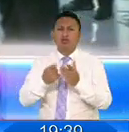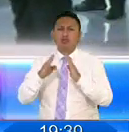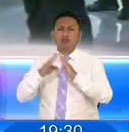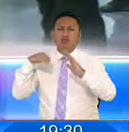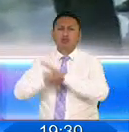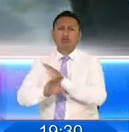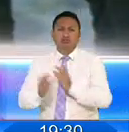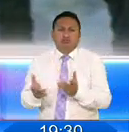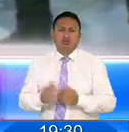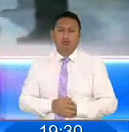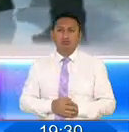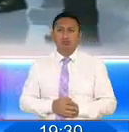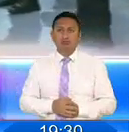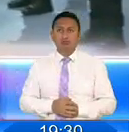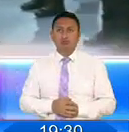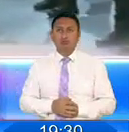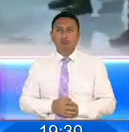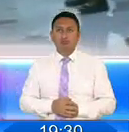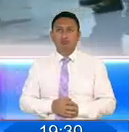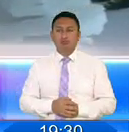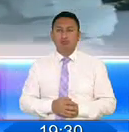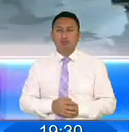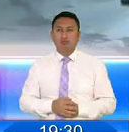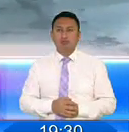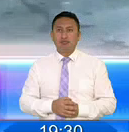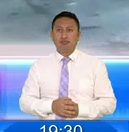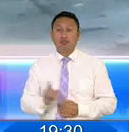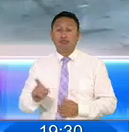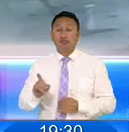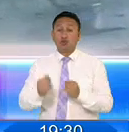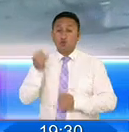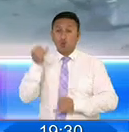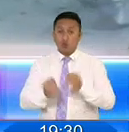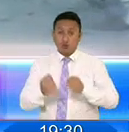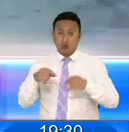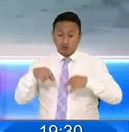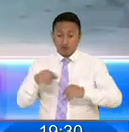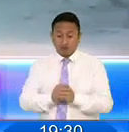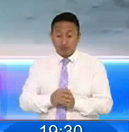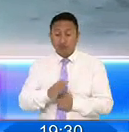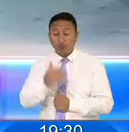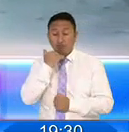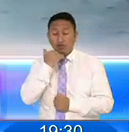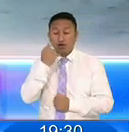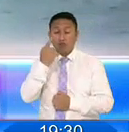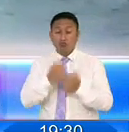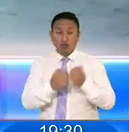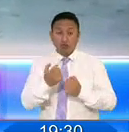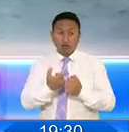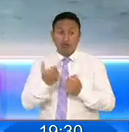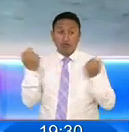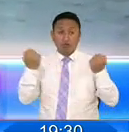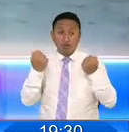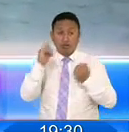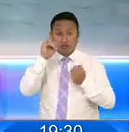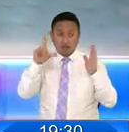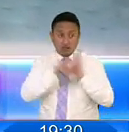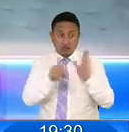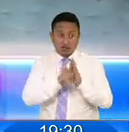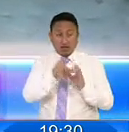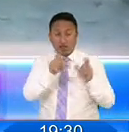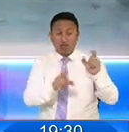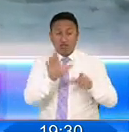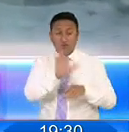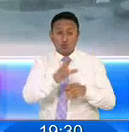al domicilio? La inviolabilidad será un caso extremo en lo cual existe algún delito flagrante o alguna acción que ponga en riesgo la vida de